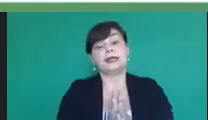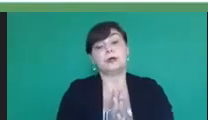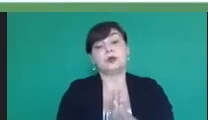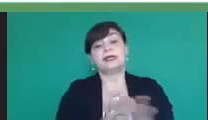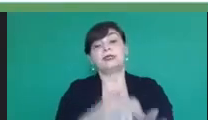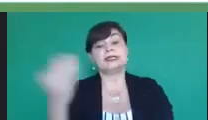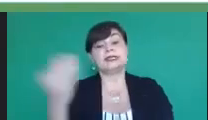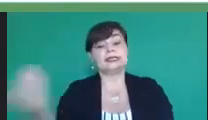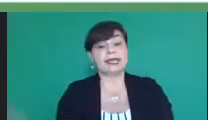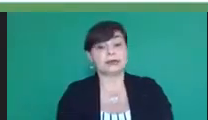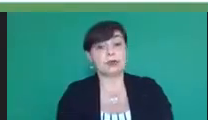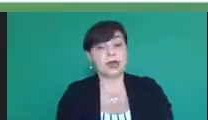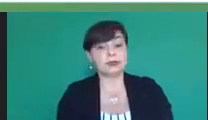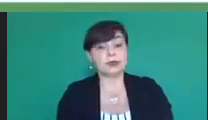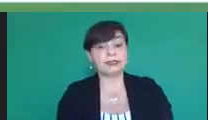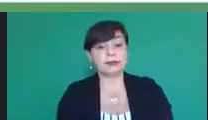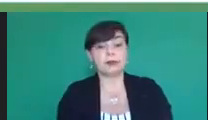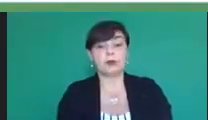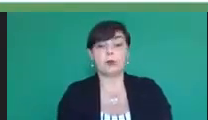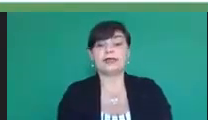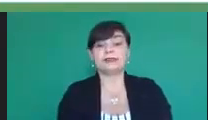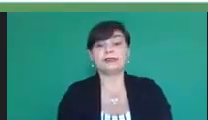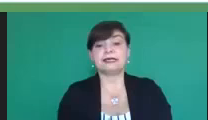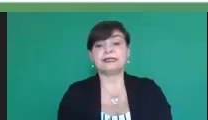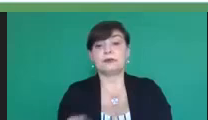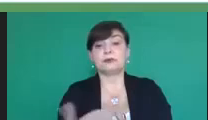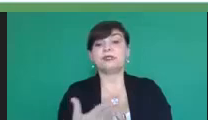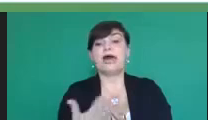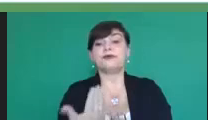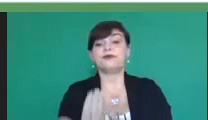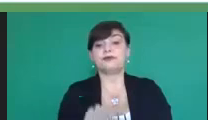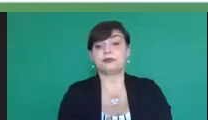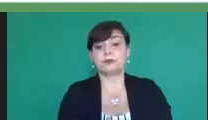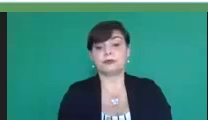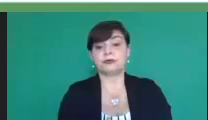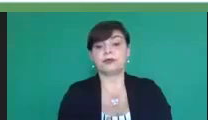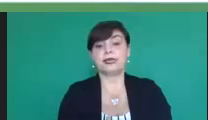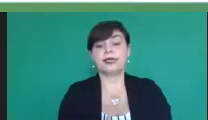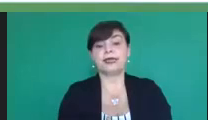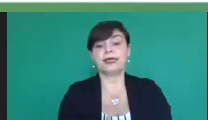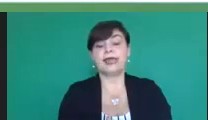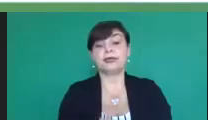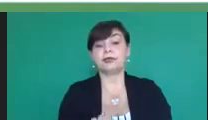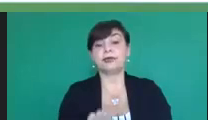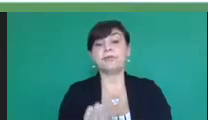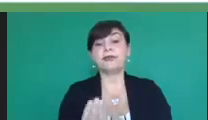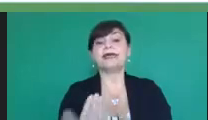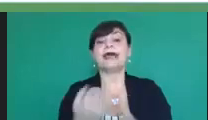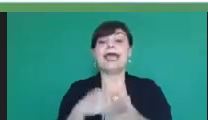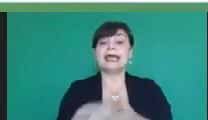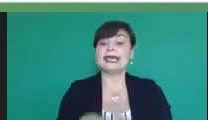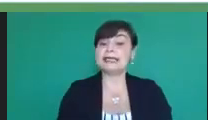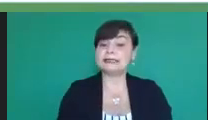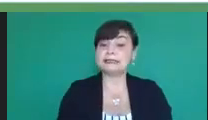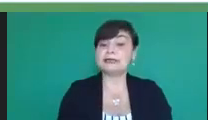porque entonces en época lluviosa, pues ya sabemos que hay un riesgo mayor y eso implica que